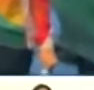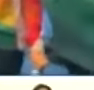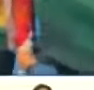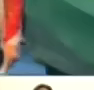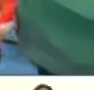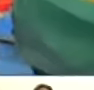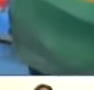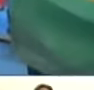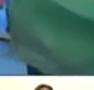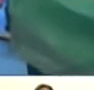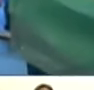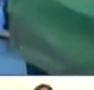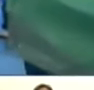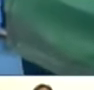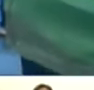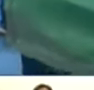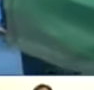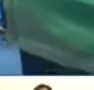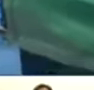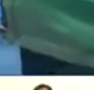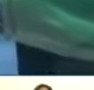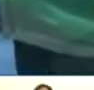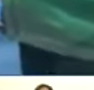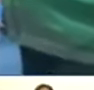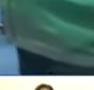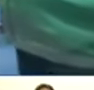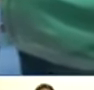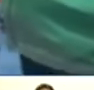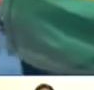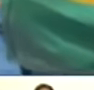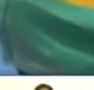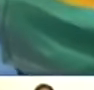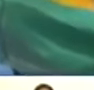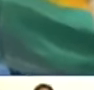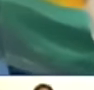Y tengo mi certificado de votación.